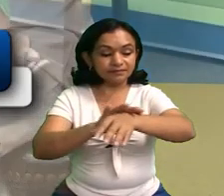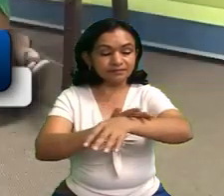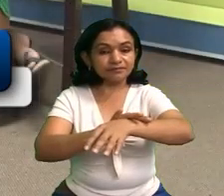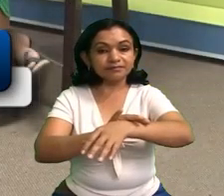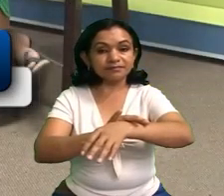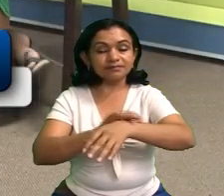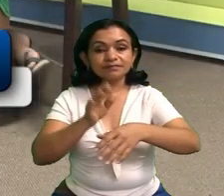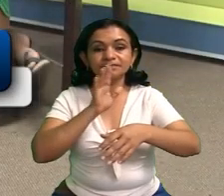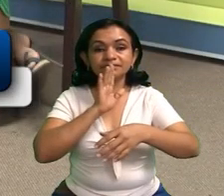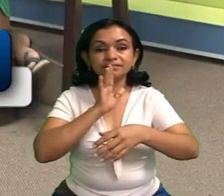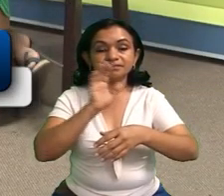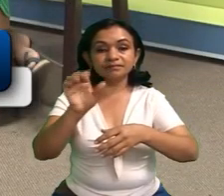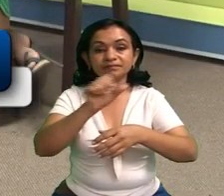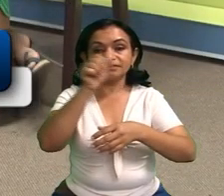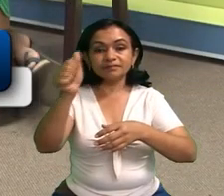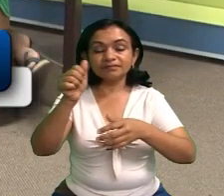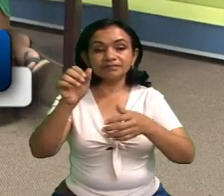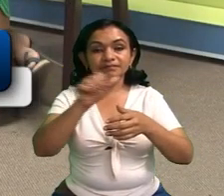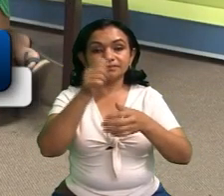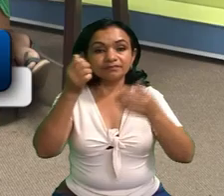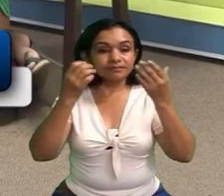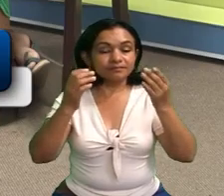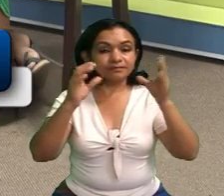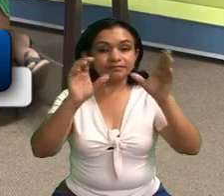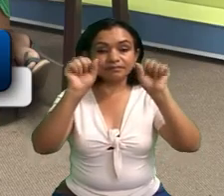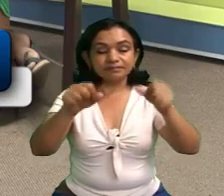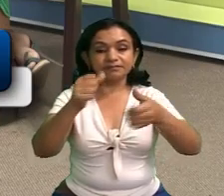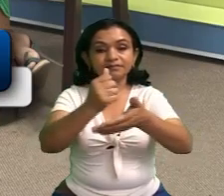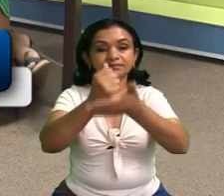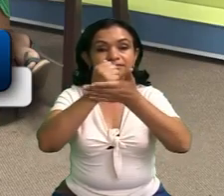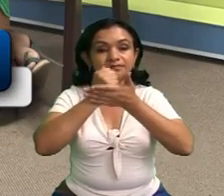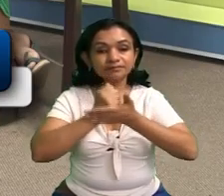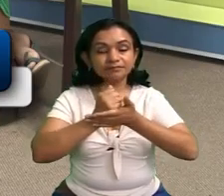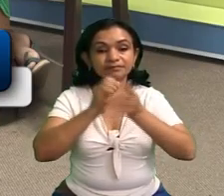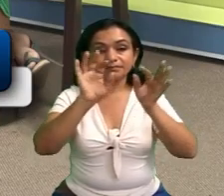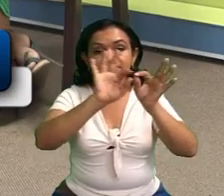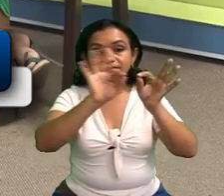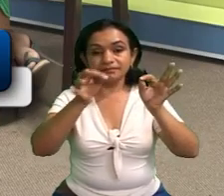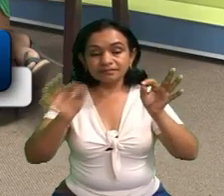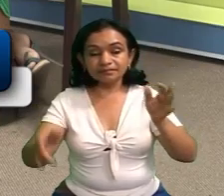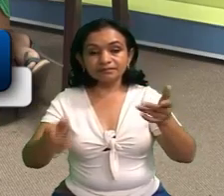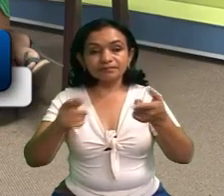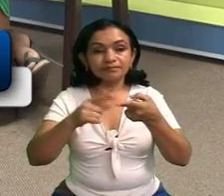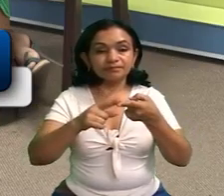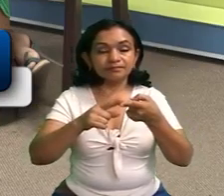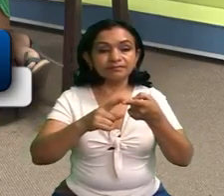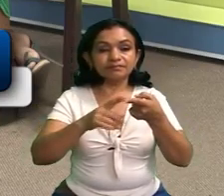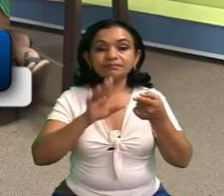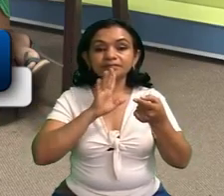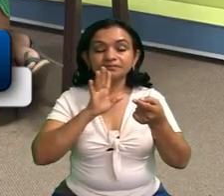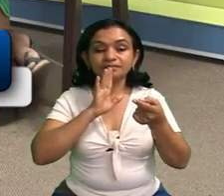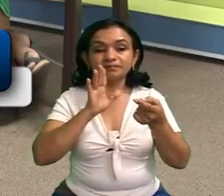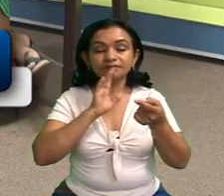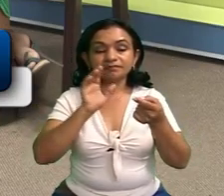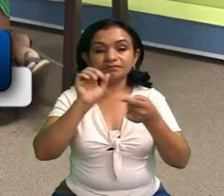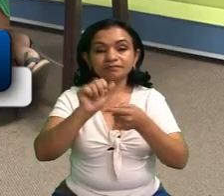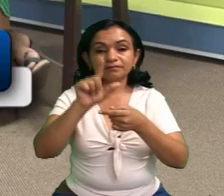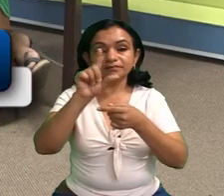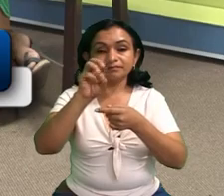Ahora, hablemos también de otras cosas que nos pueden ayudar. Por ejemplo, la fruta, doctora. Usted hablaba de las almendras,